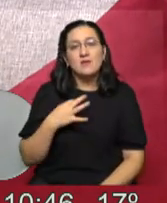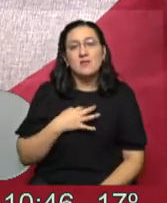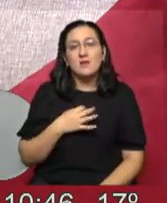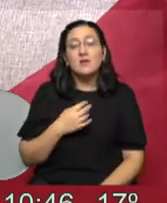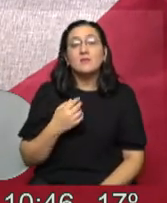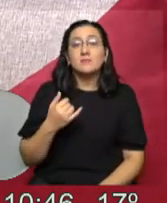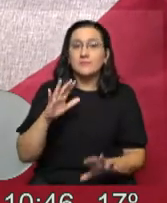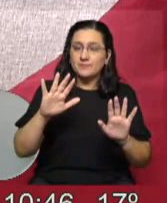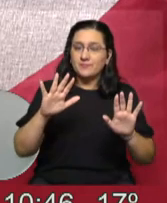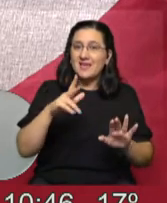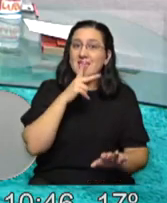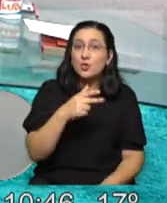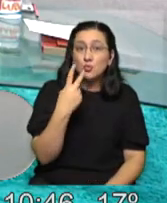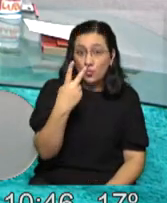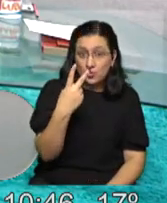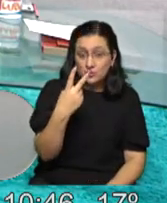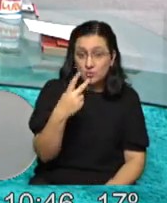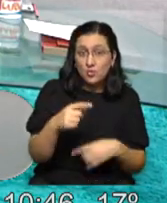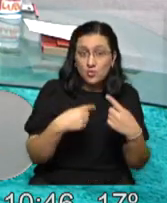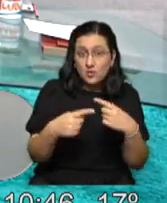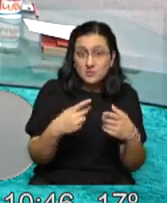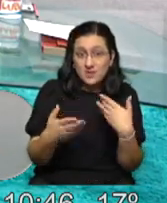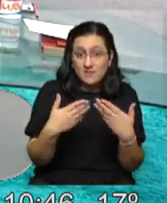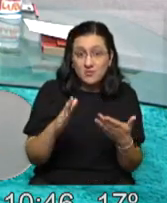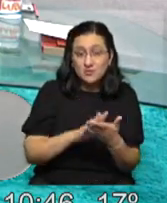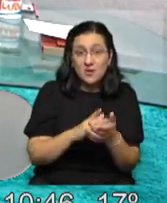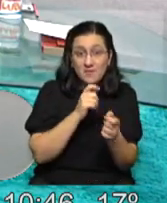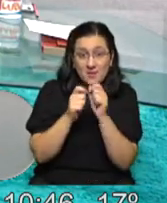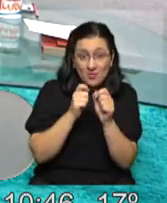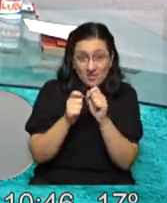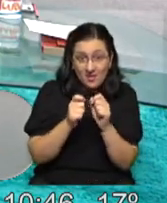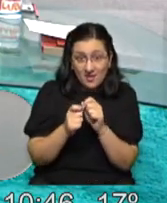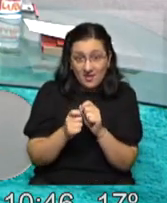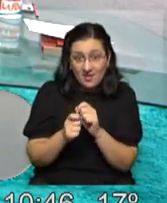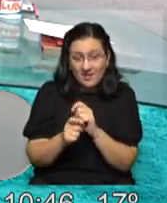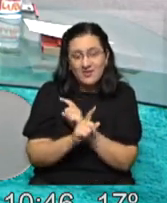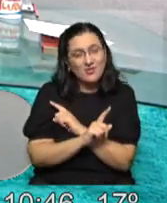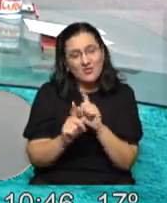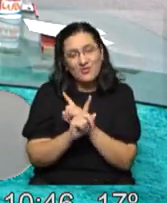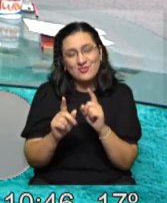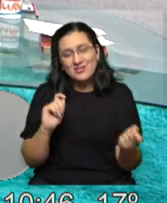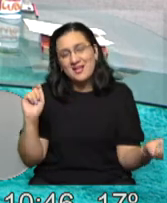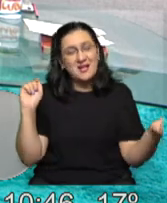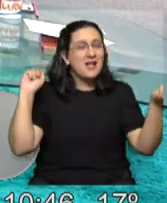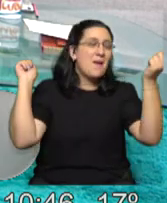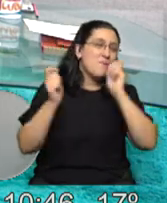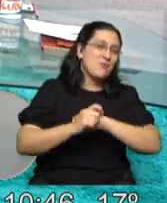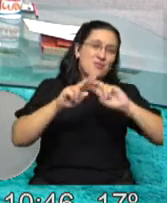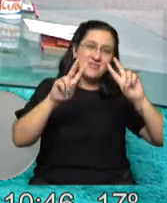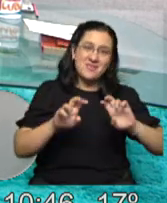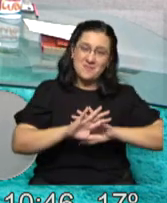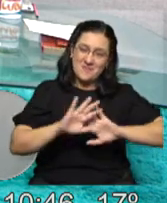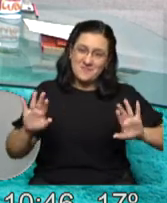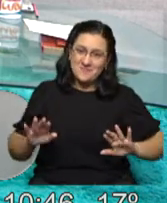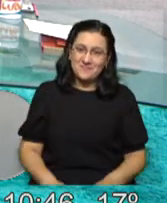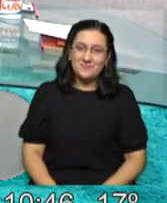dos... Perdón que interrumpa, pero ¿seguimos hablando del periodista? ¡No! ¡Ya pasó! Cuidado, no se confunda. No, estamos